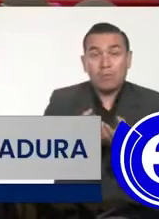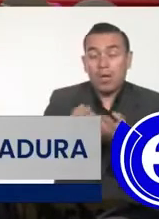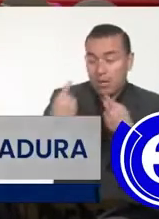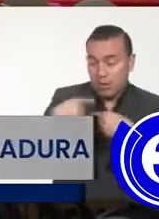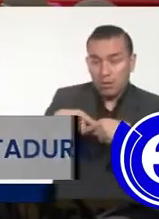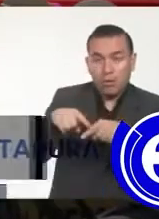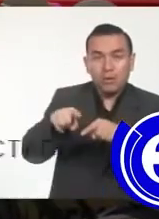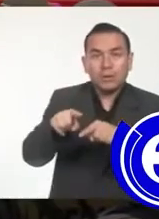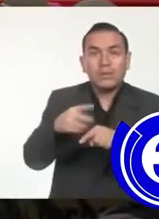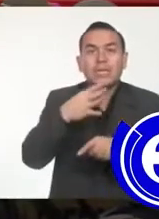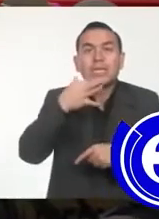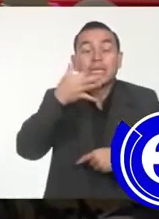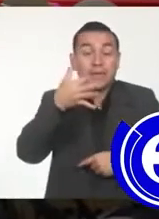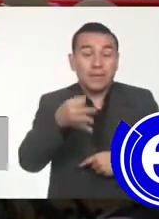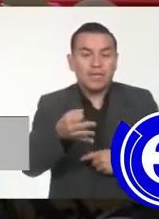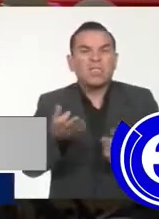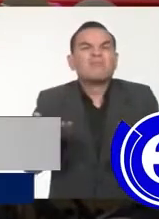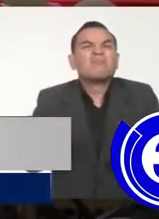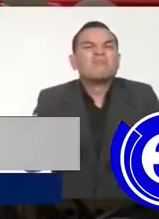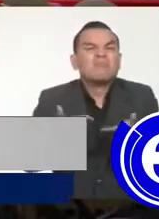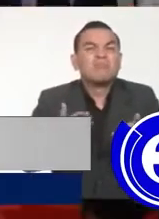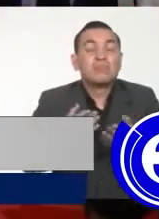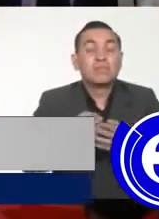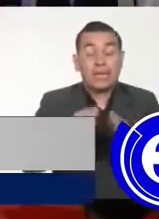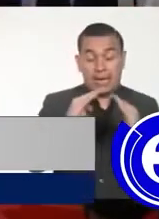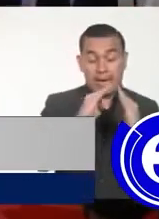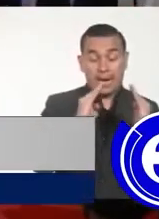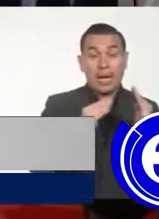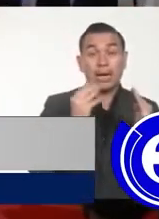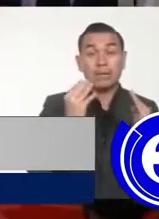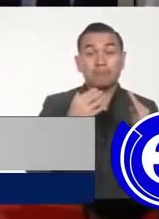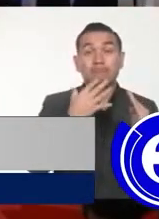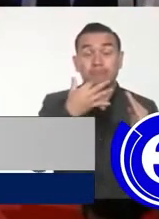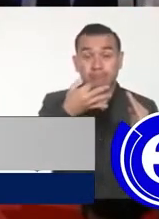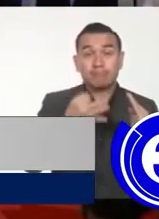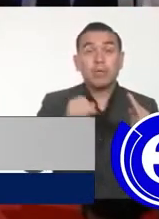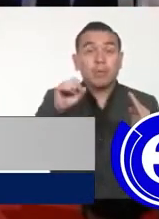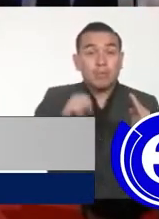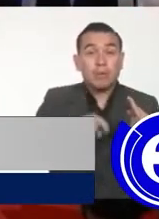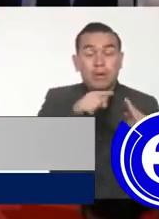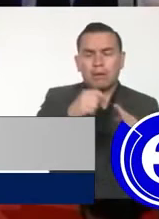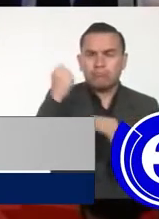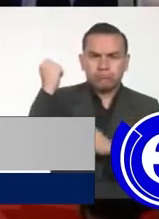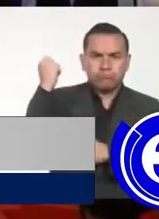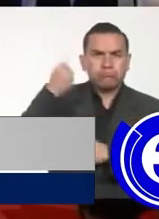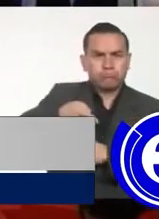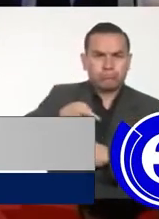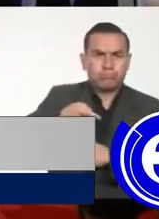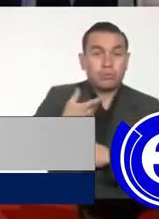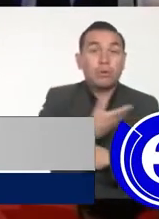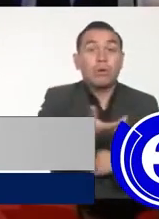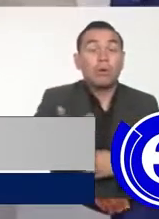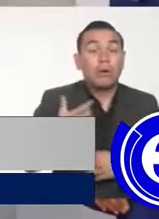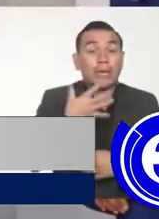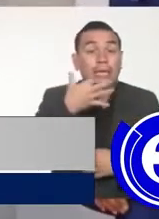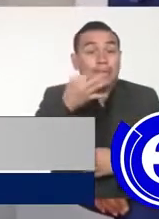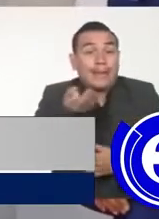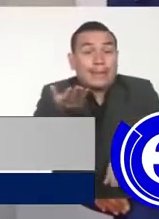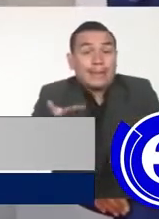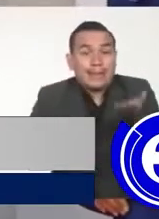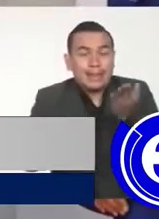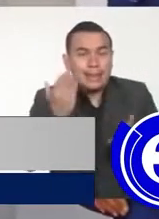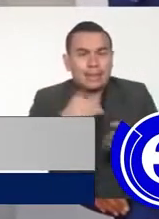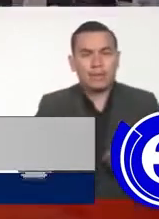siguen vendiendo muchos que incluso viven en países que si pudieran con ser considerados dictaduras o al menos si